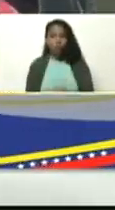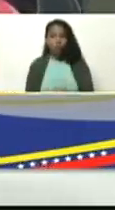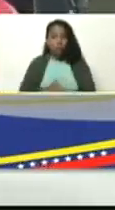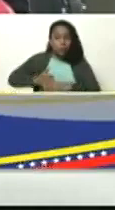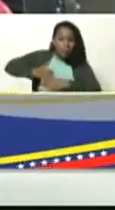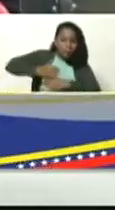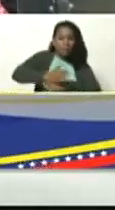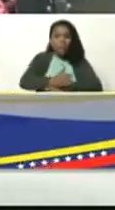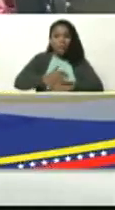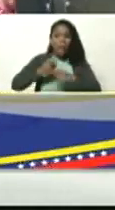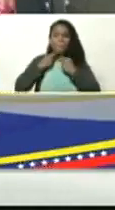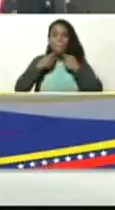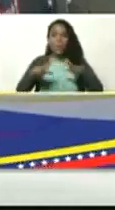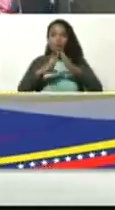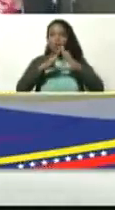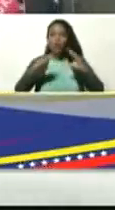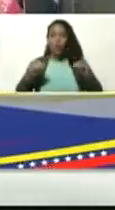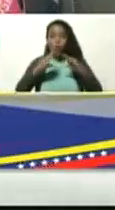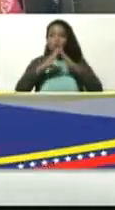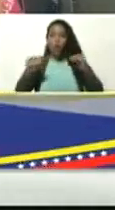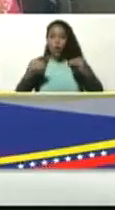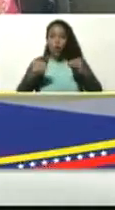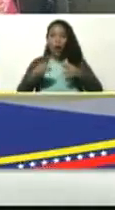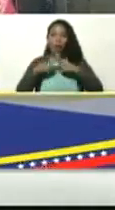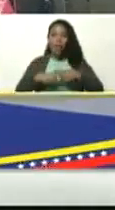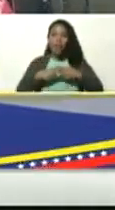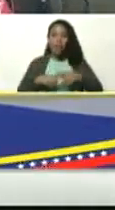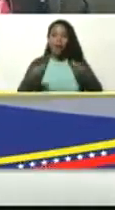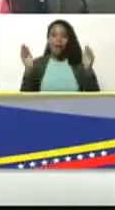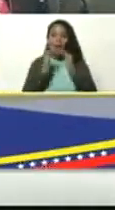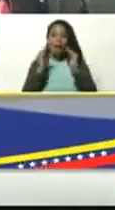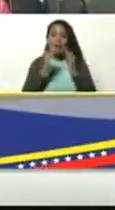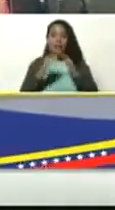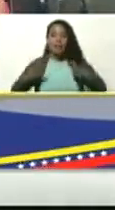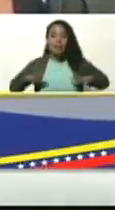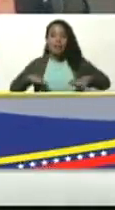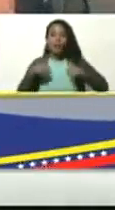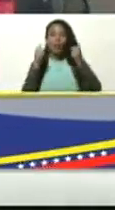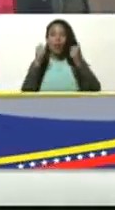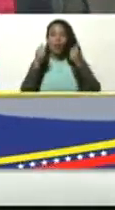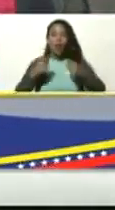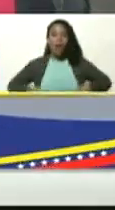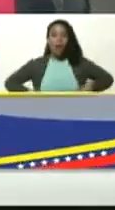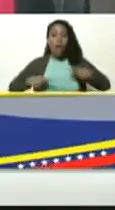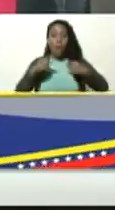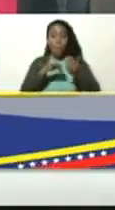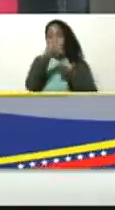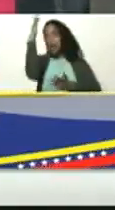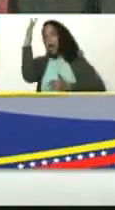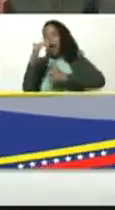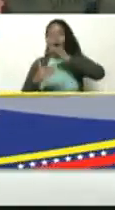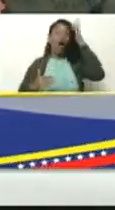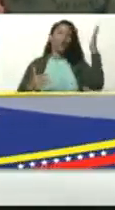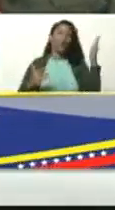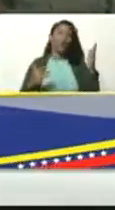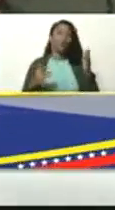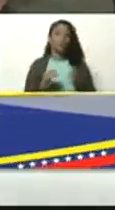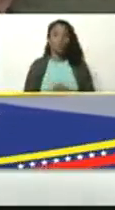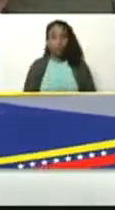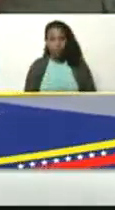carpintero, perdió todo, todo, todo, el taller y la casa, salvó la vida milagrosamente, de